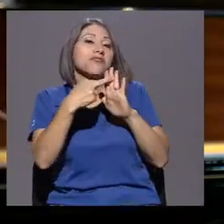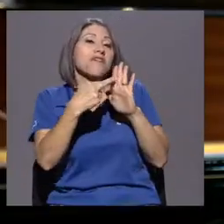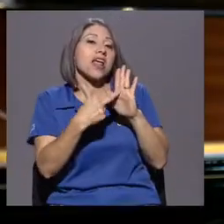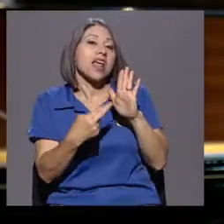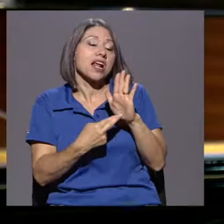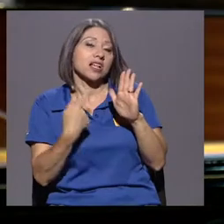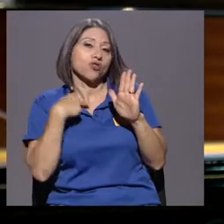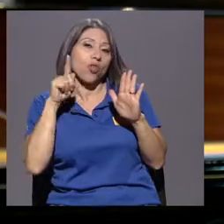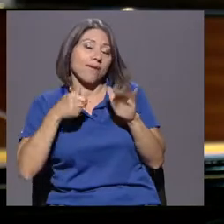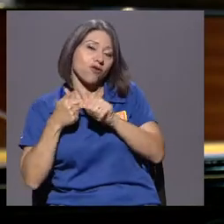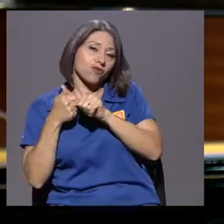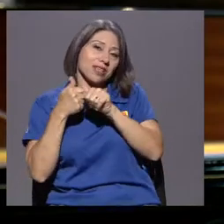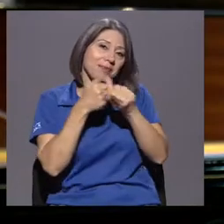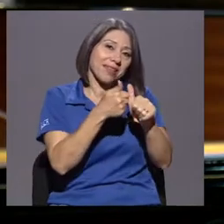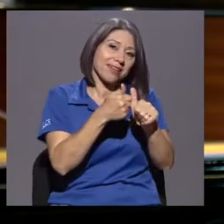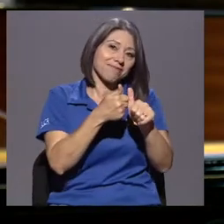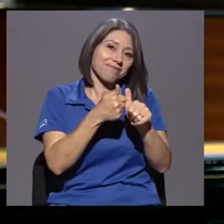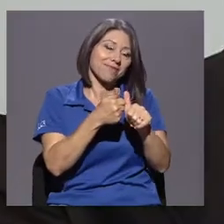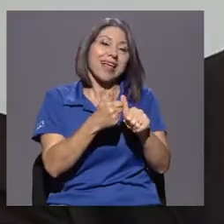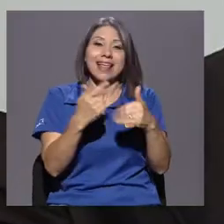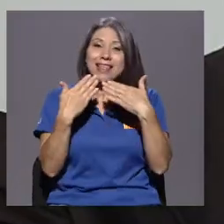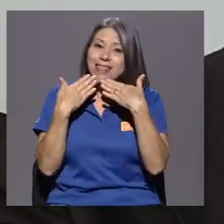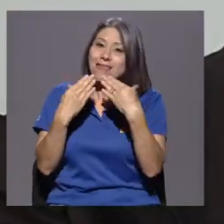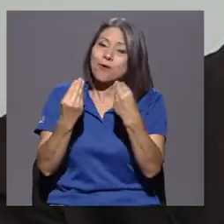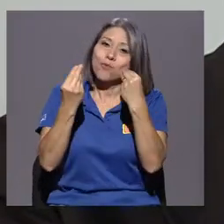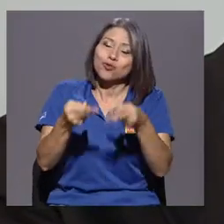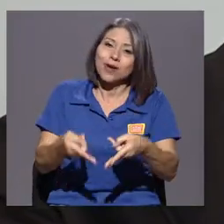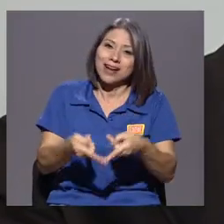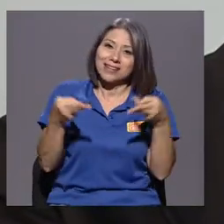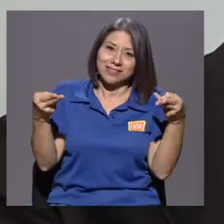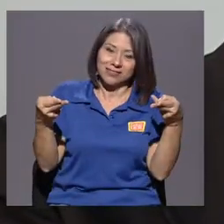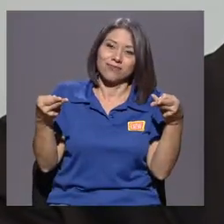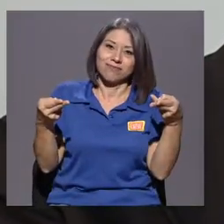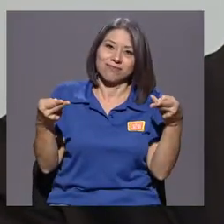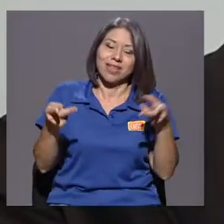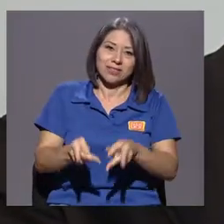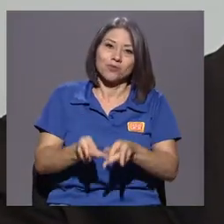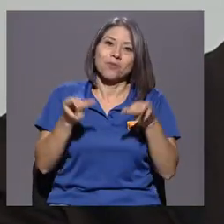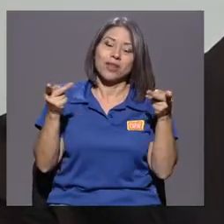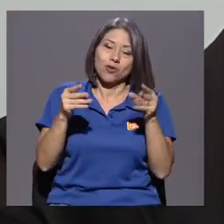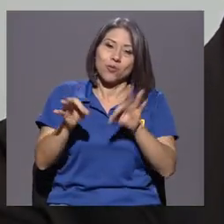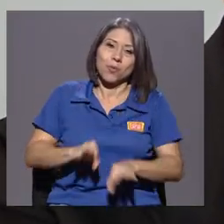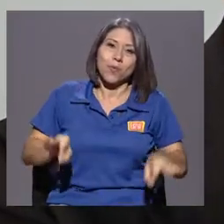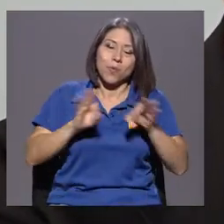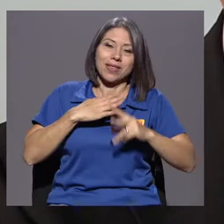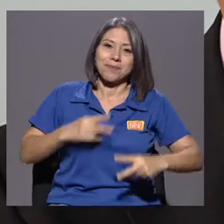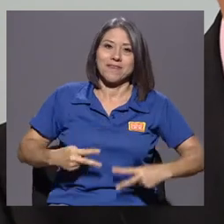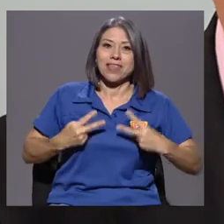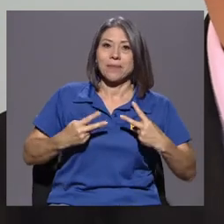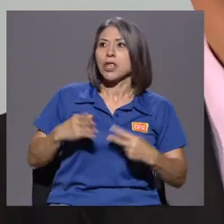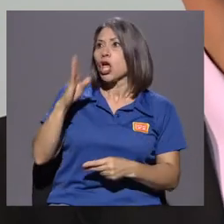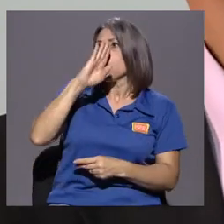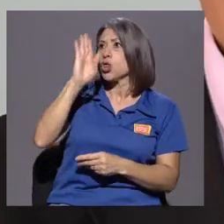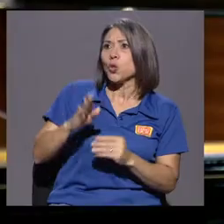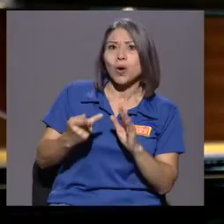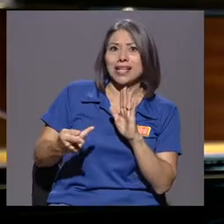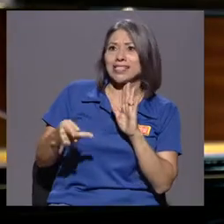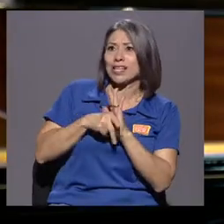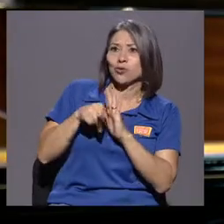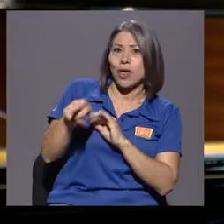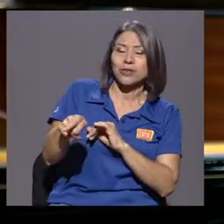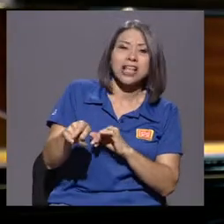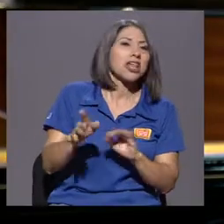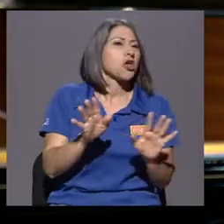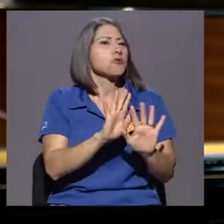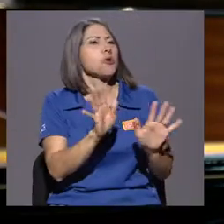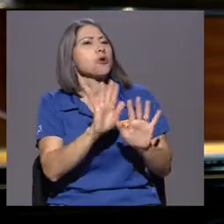muchísimo a la nación por cierto es un periódico que ha sido muy nunca sentidos librado entonces aunque el presión el mayor recorte siempre ha sido descriptor